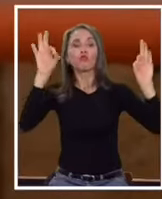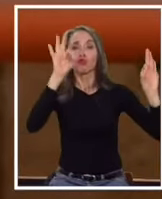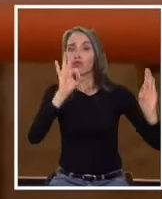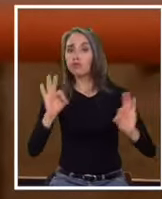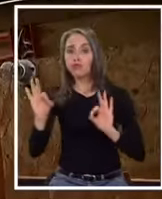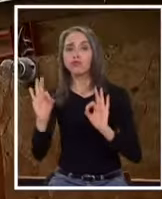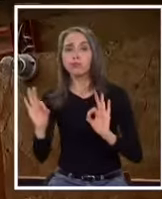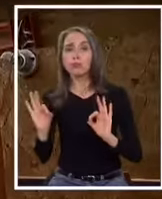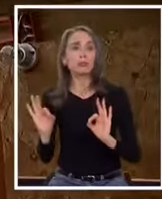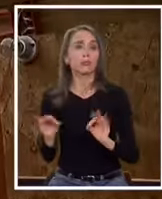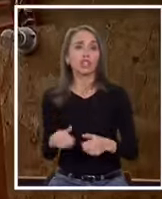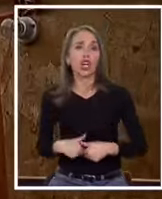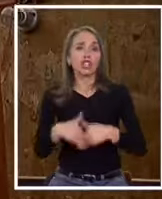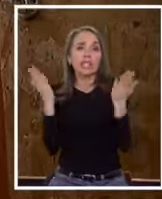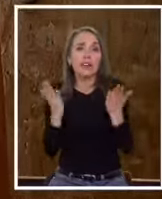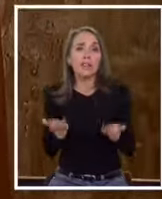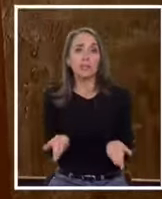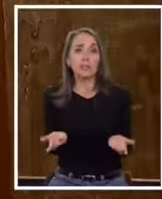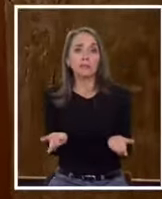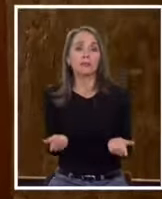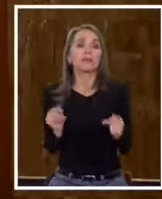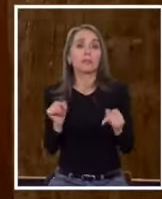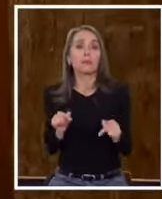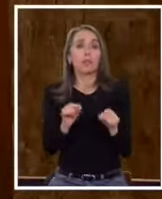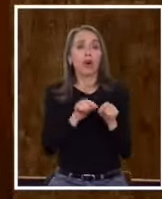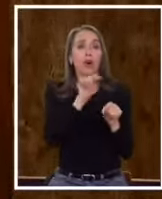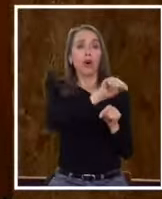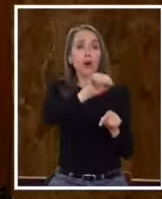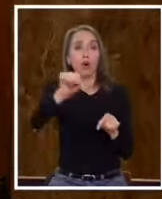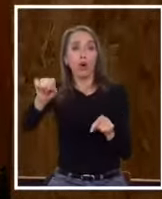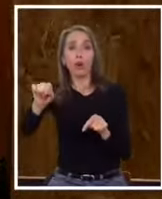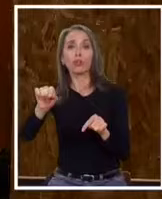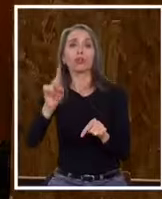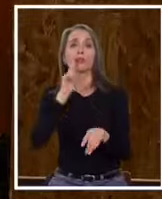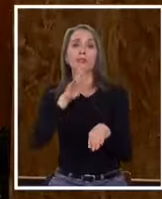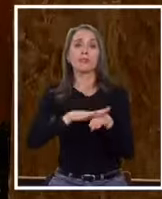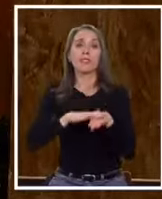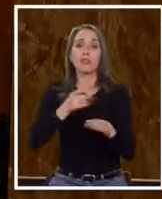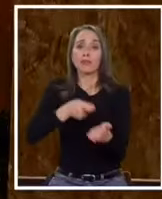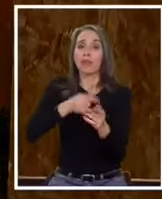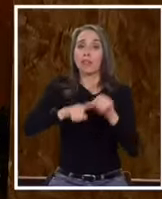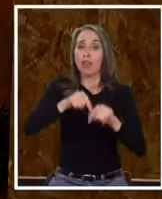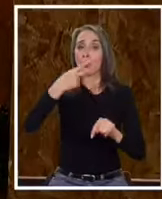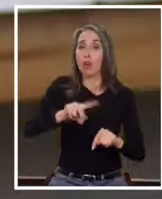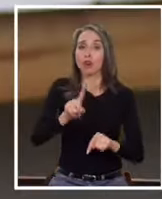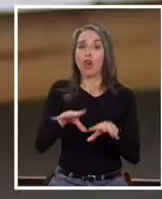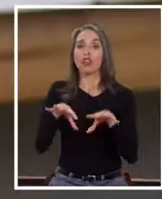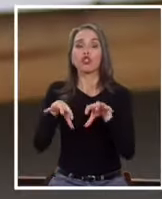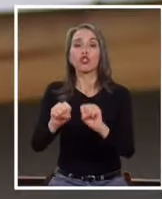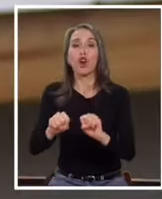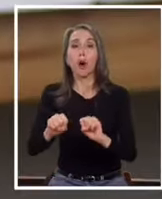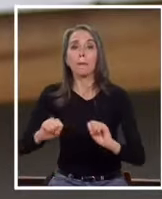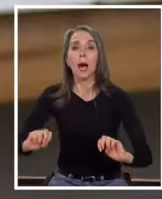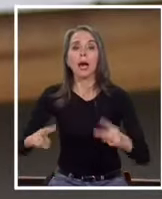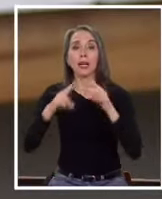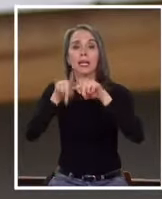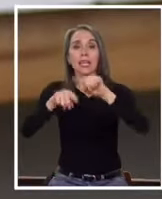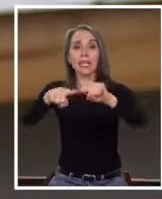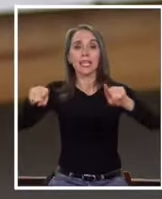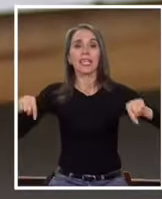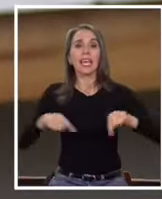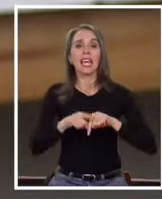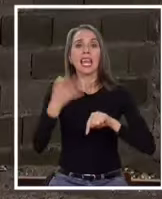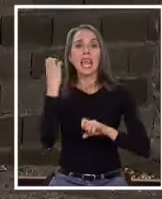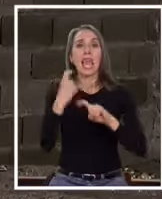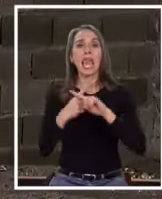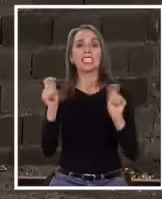hoy es prácticamente inservible. Están aquí como tantos otros de manera irregular. El problema es que esta toma se levantó sobre los terrenos del ex